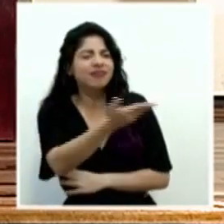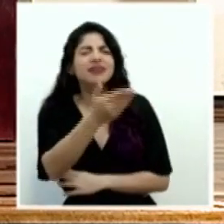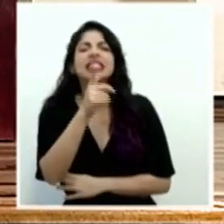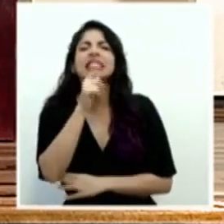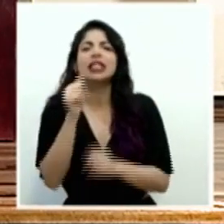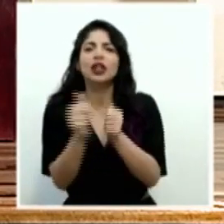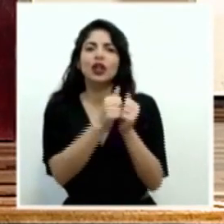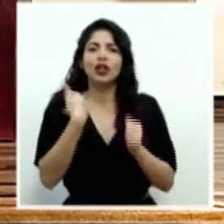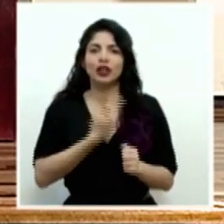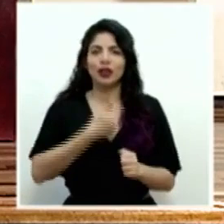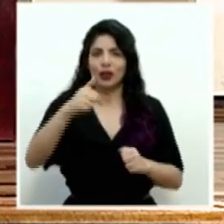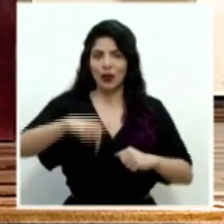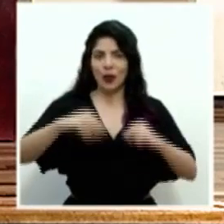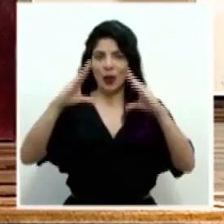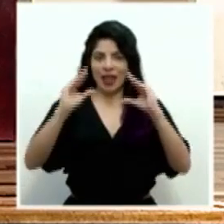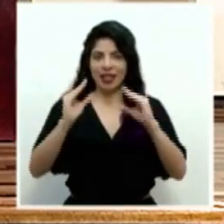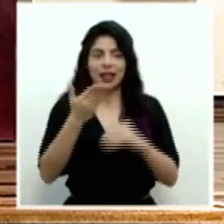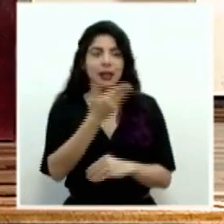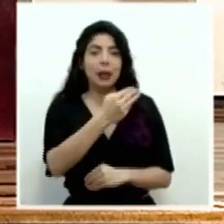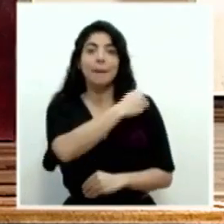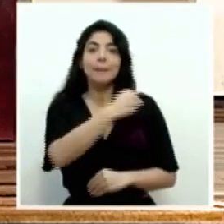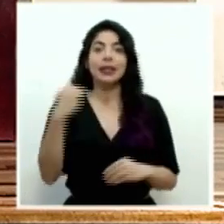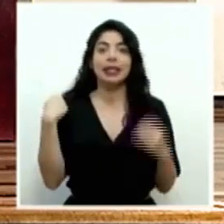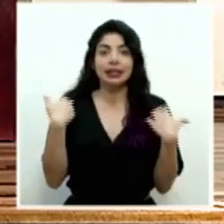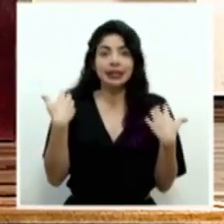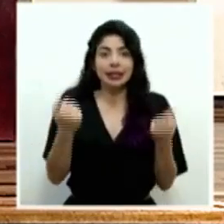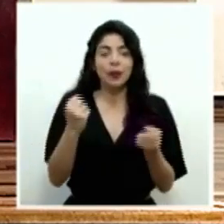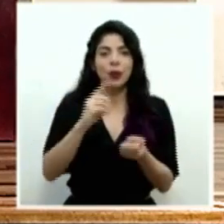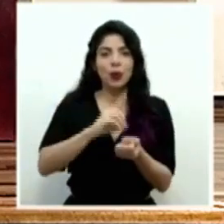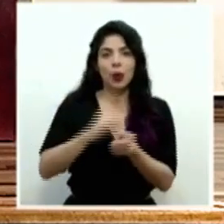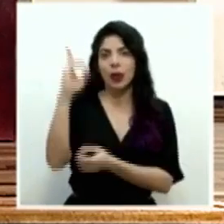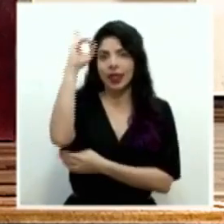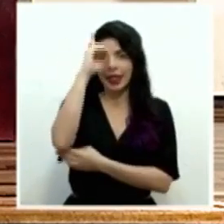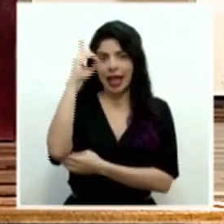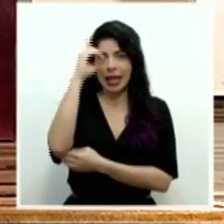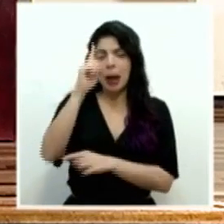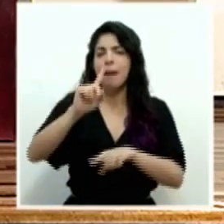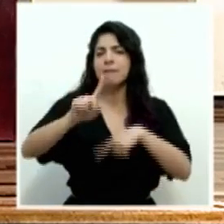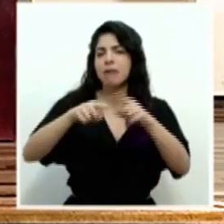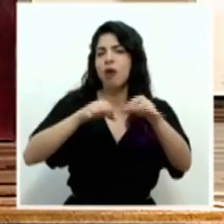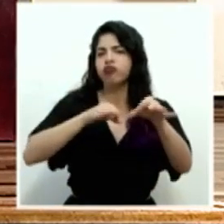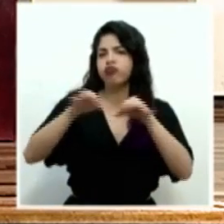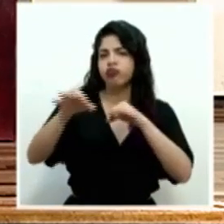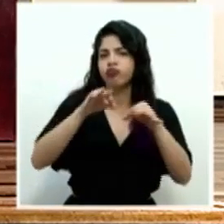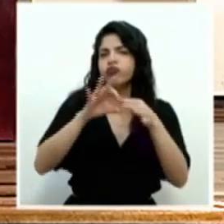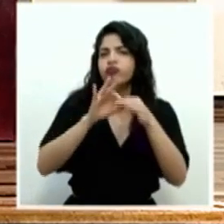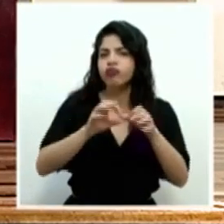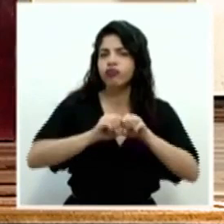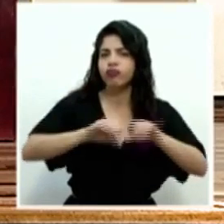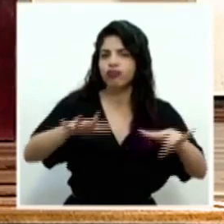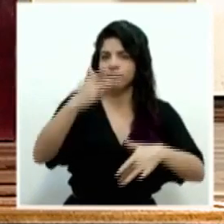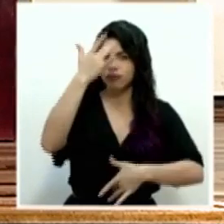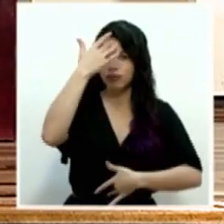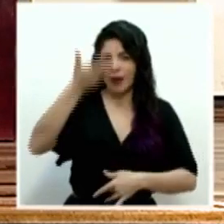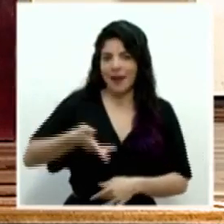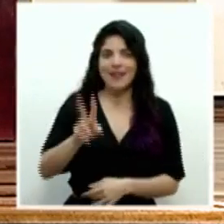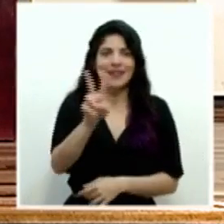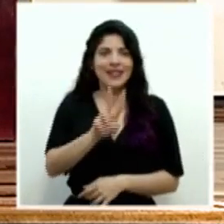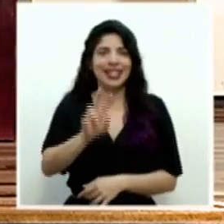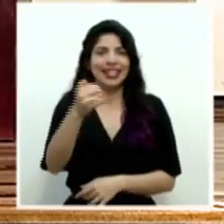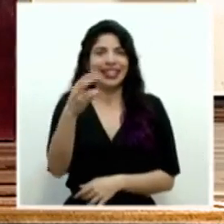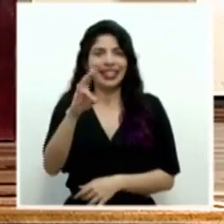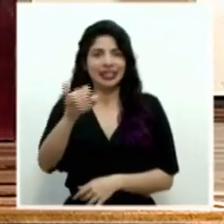nos acompañan esta tarde, al ministro de Salud, el doctor Daniel Salas, quien detallará el reporte epidemiológico de este